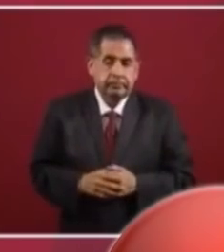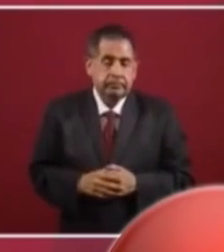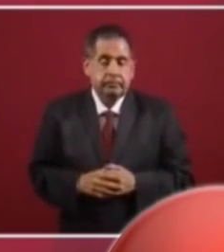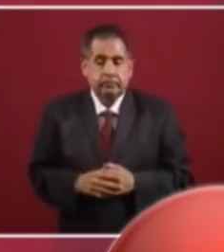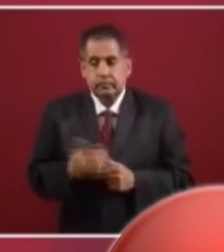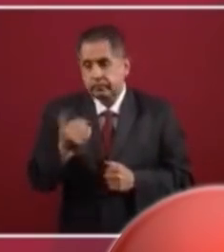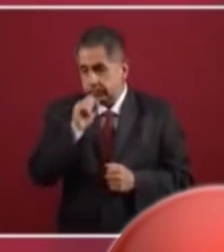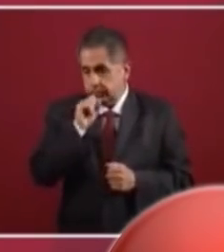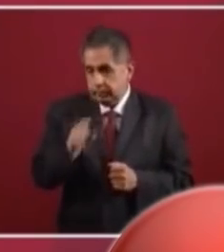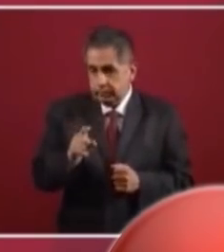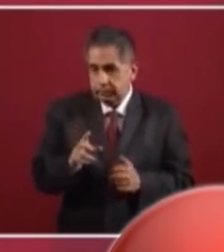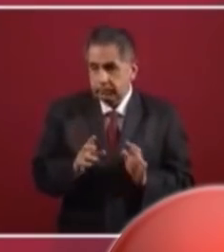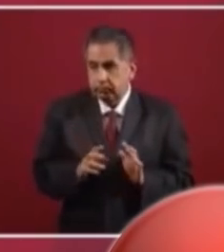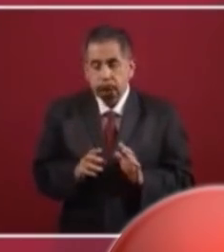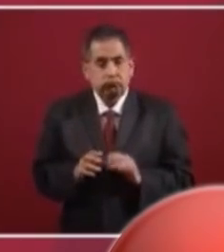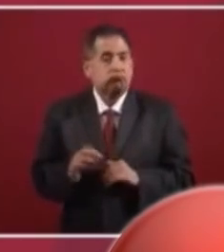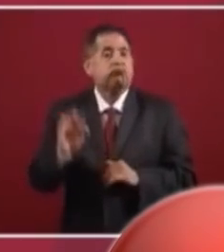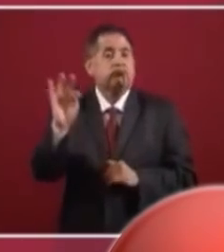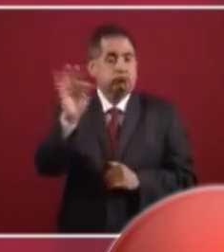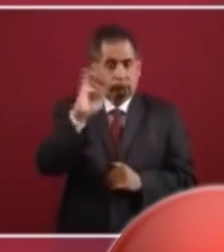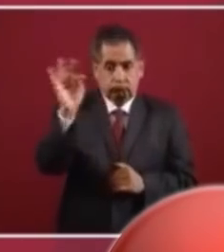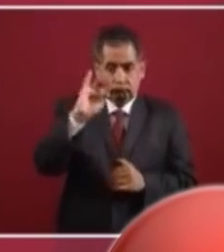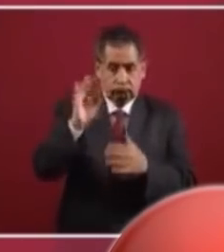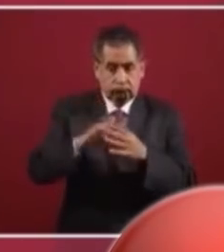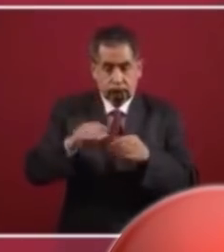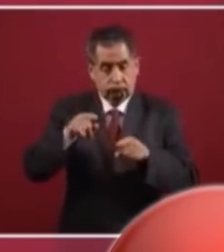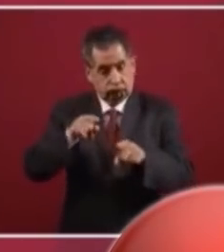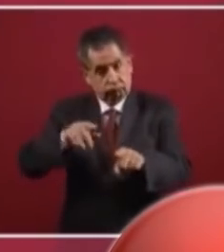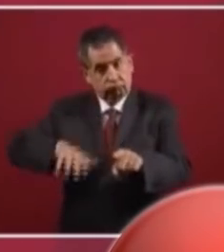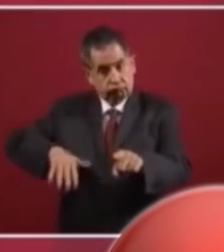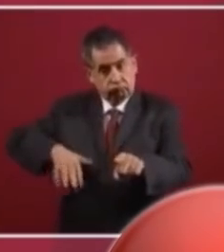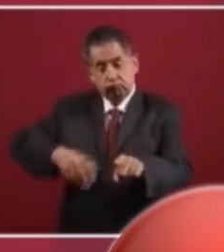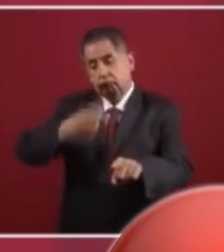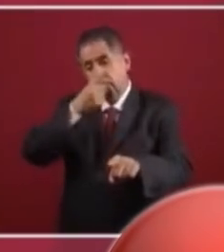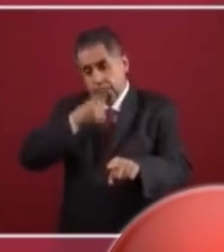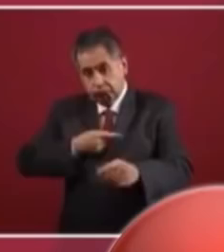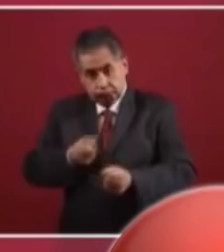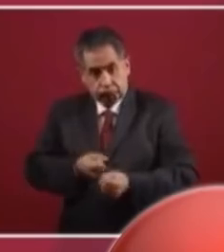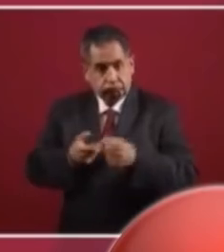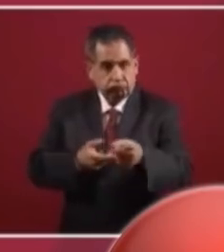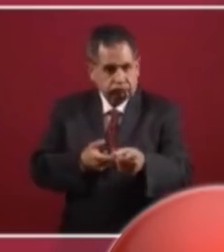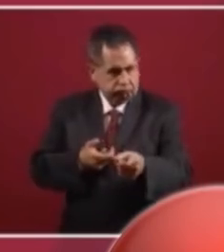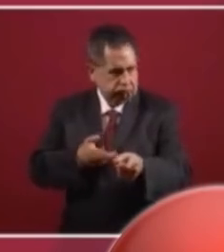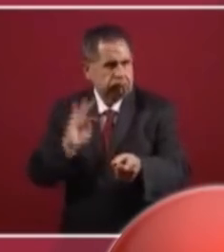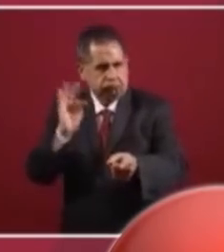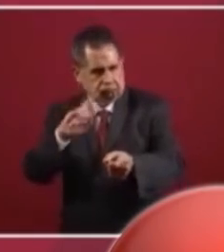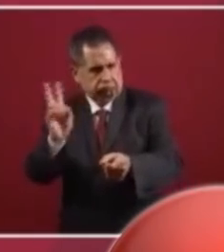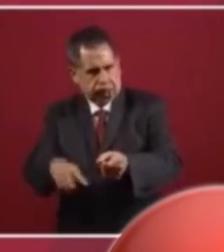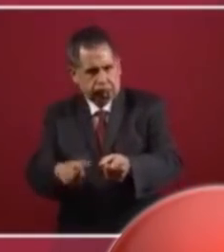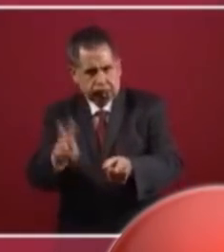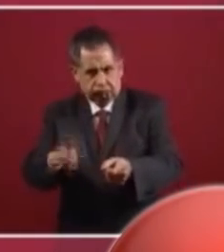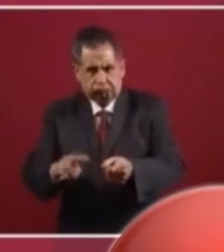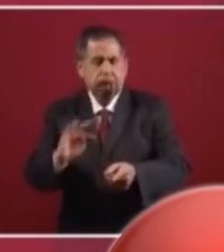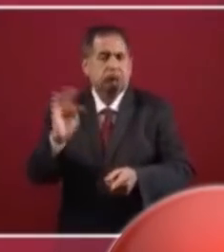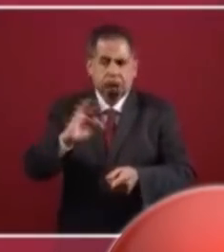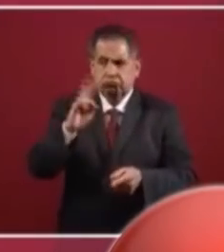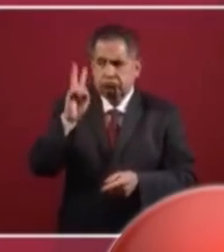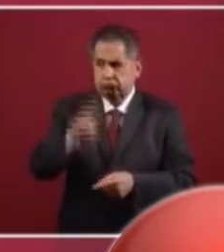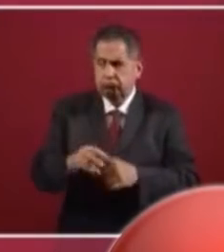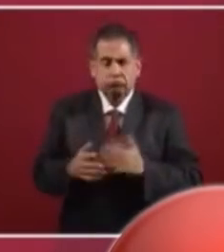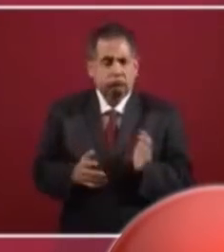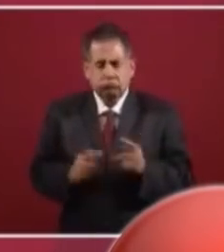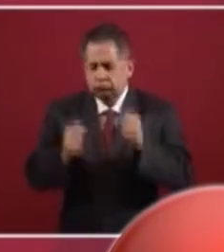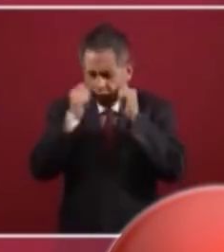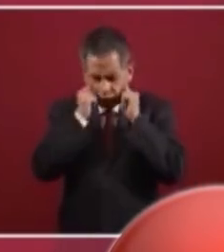no descartamos que lo que estuve estás externando sea cierto y sea quien